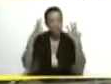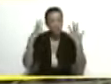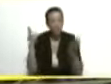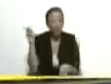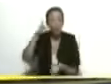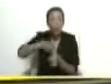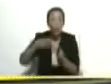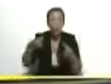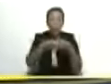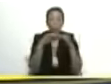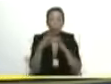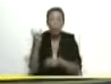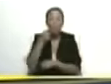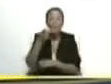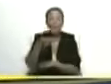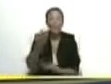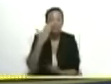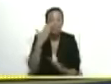miembro del Buró Político,